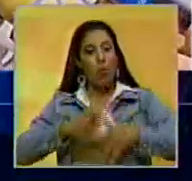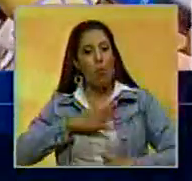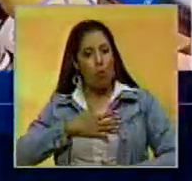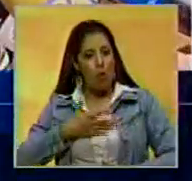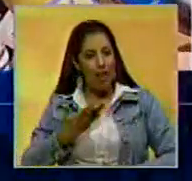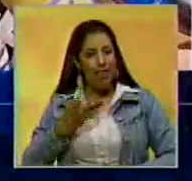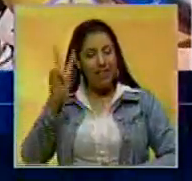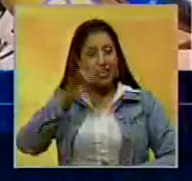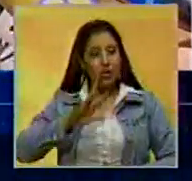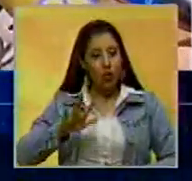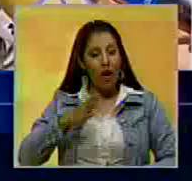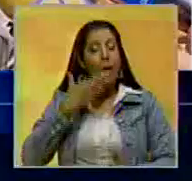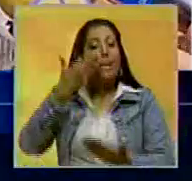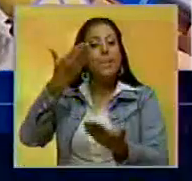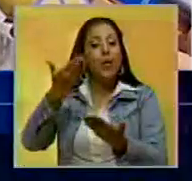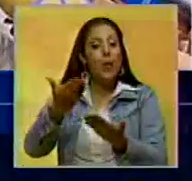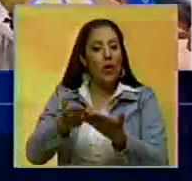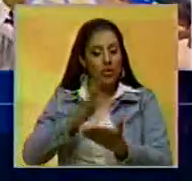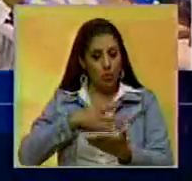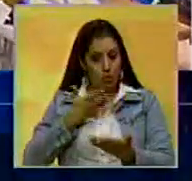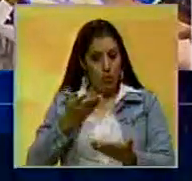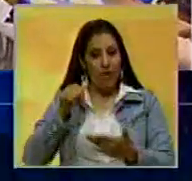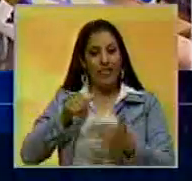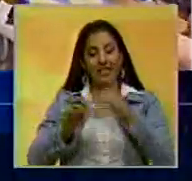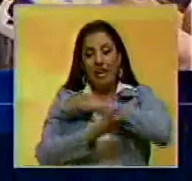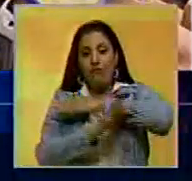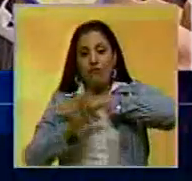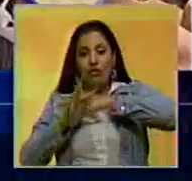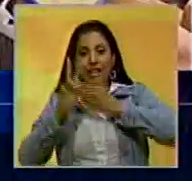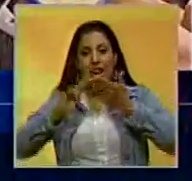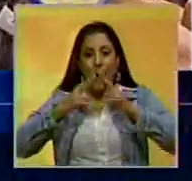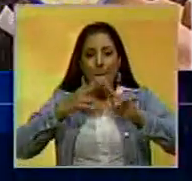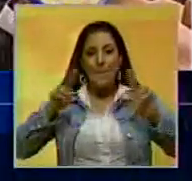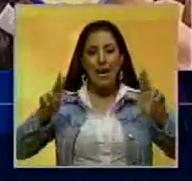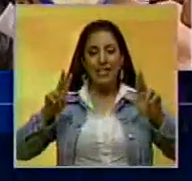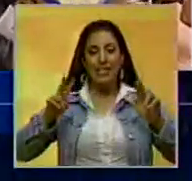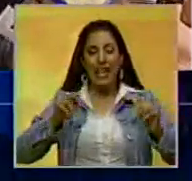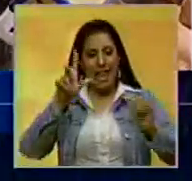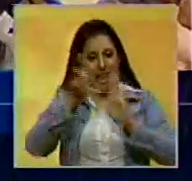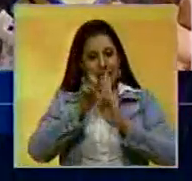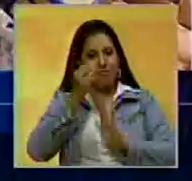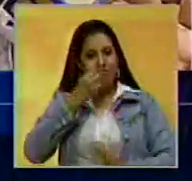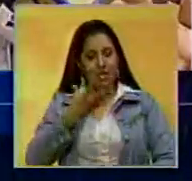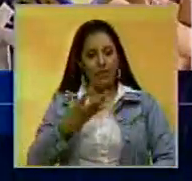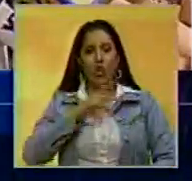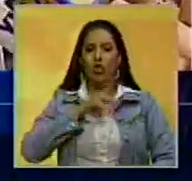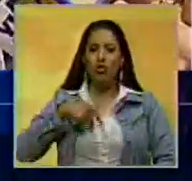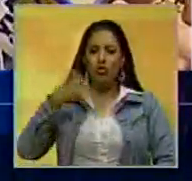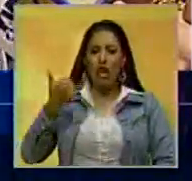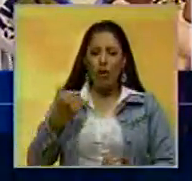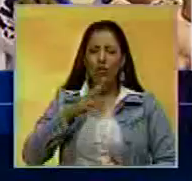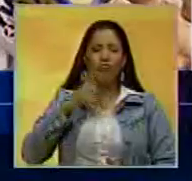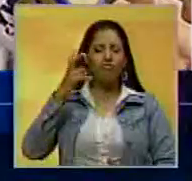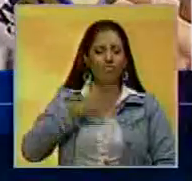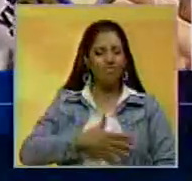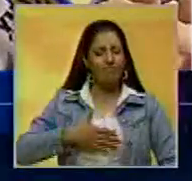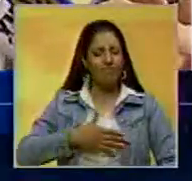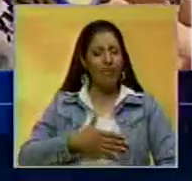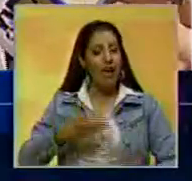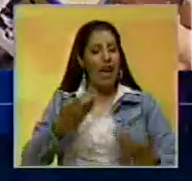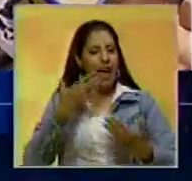Pues Venezuela presentar para esta frontera de paz y de legalidad Bueno estamos nosotros muy complacidos